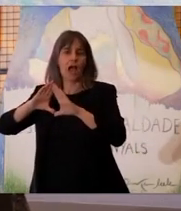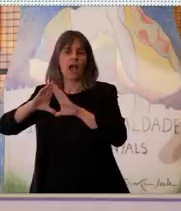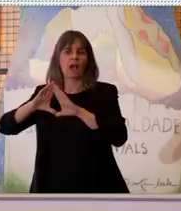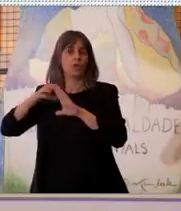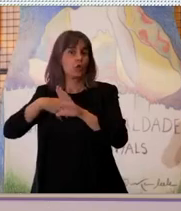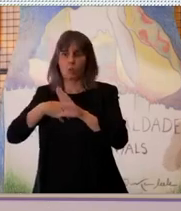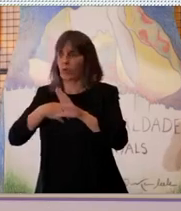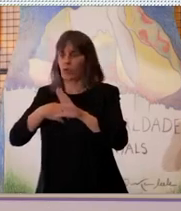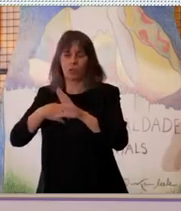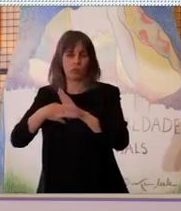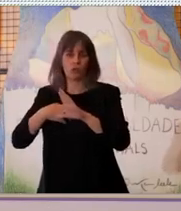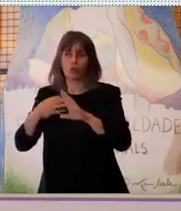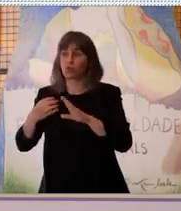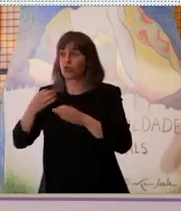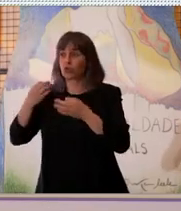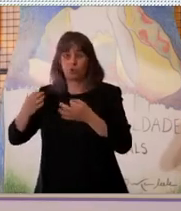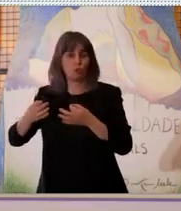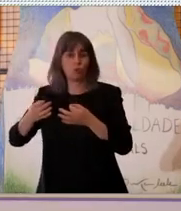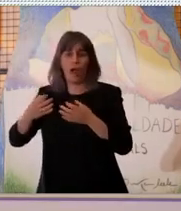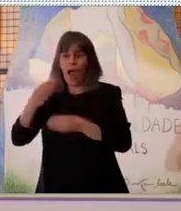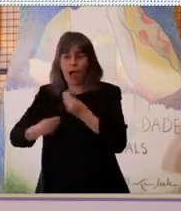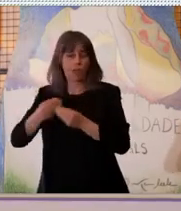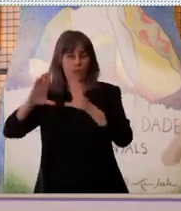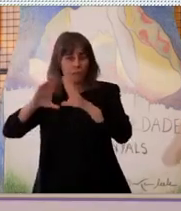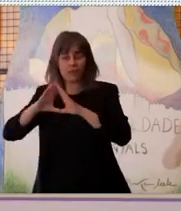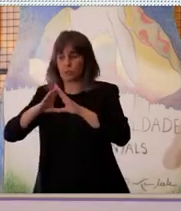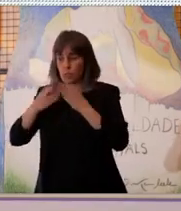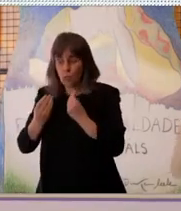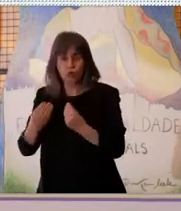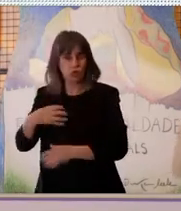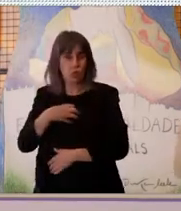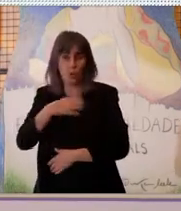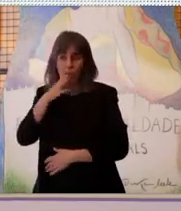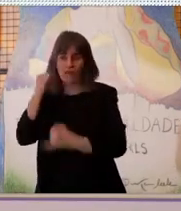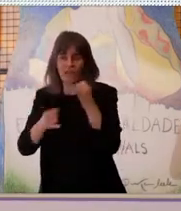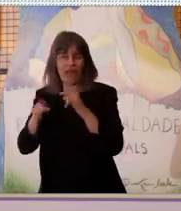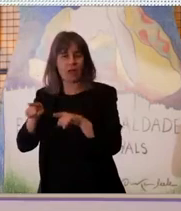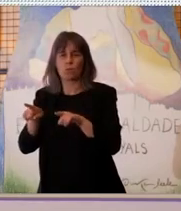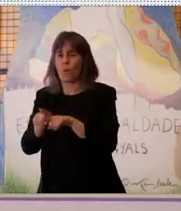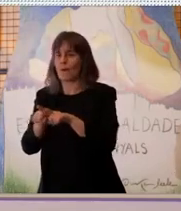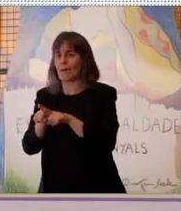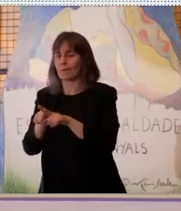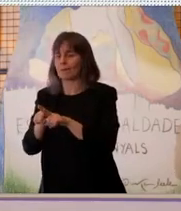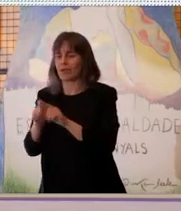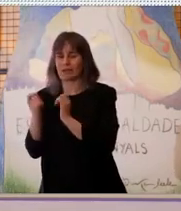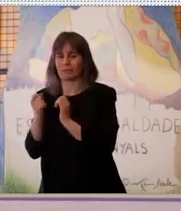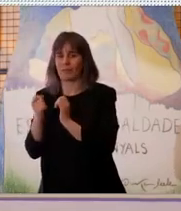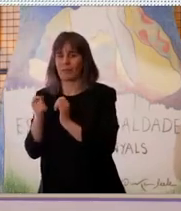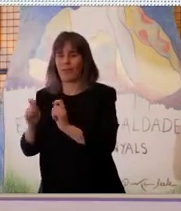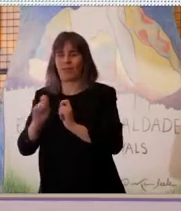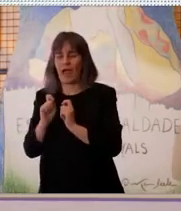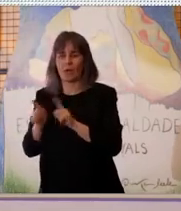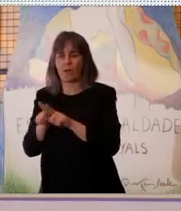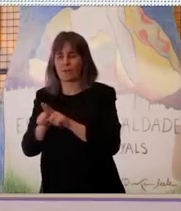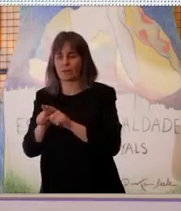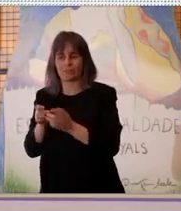feminismo porque cuando haces demasiado feminismo y ya te estás poniendo al y ya te estás generando Bueno o sea ya